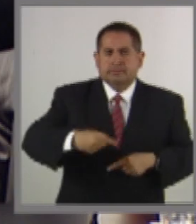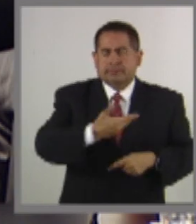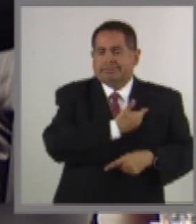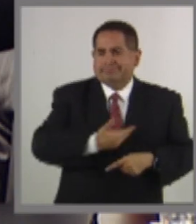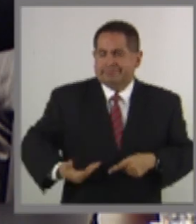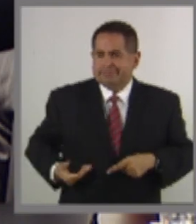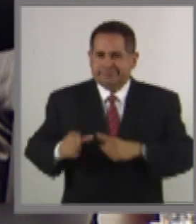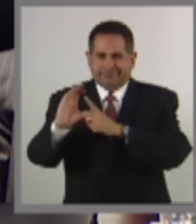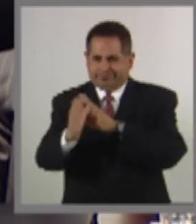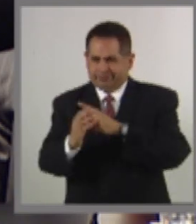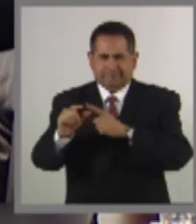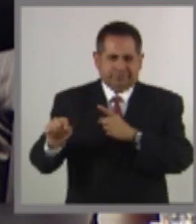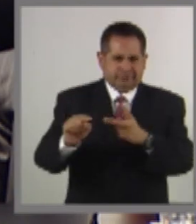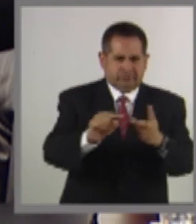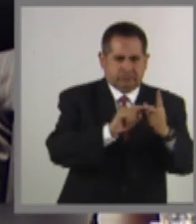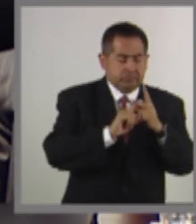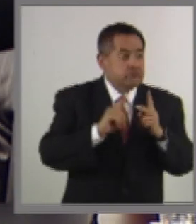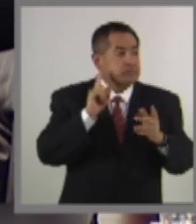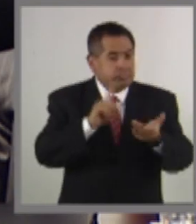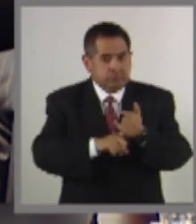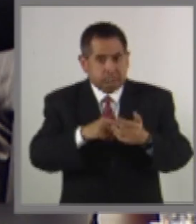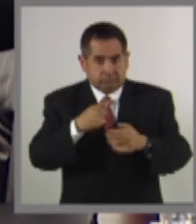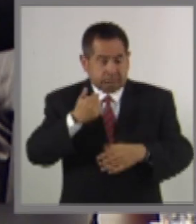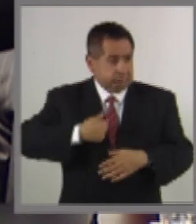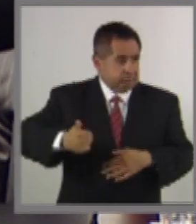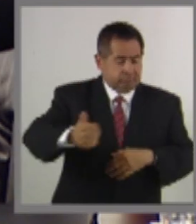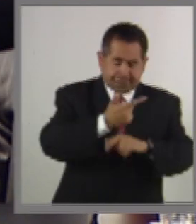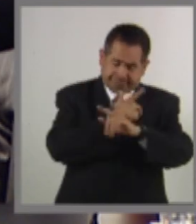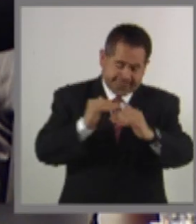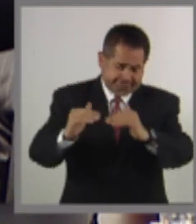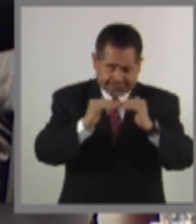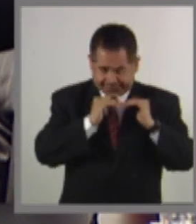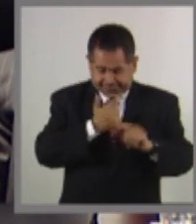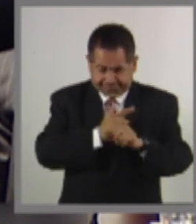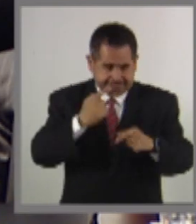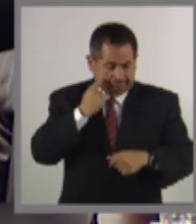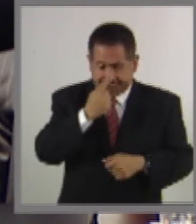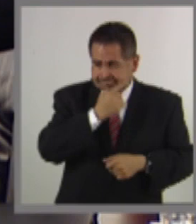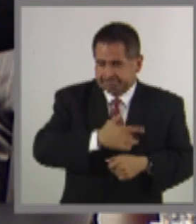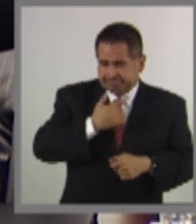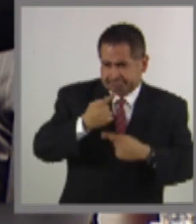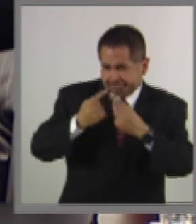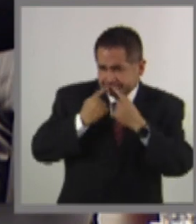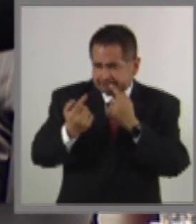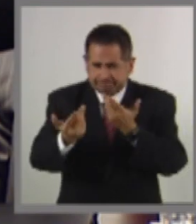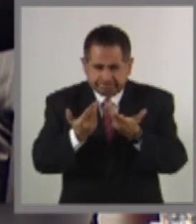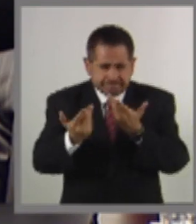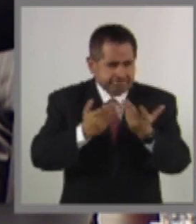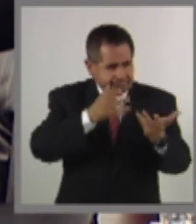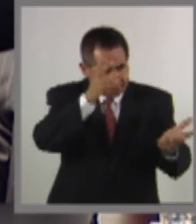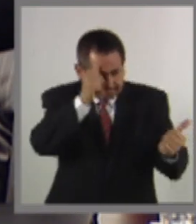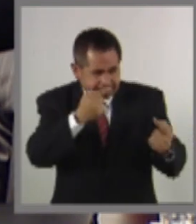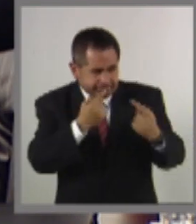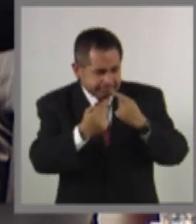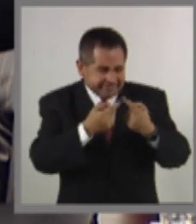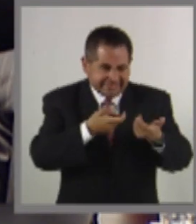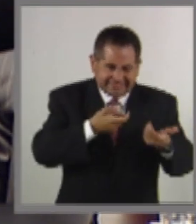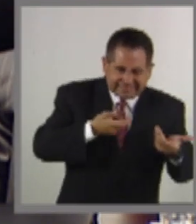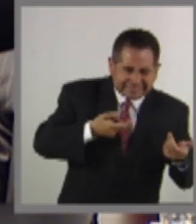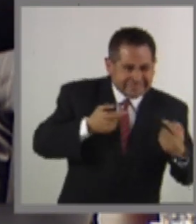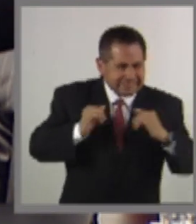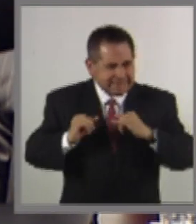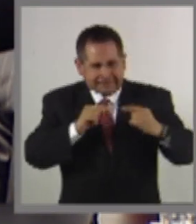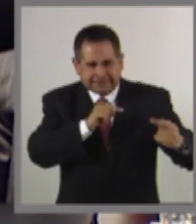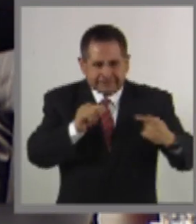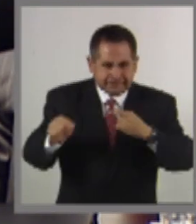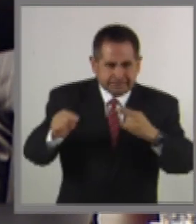comisión. Son actos profundamente democráticos que tenemos que negociar, conciliar, jalonear,